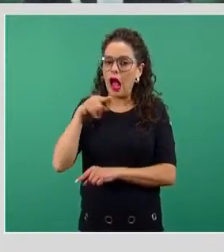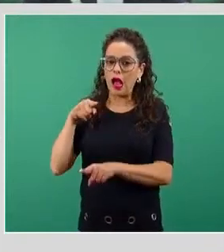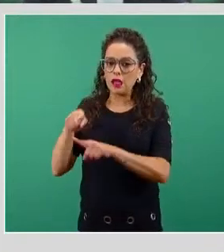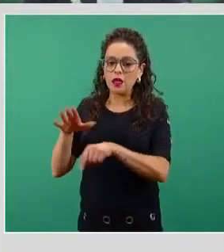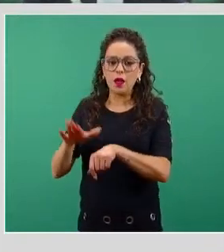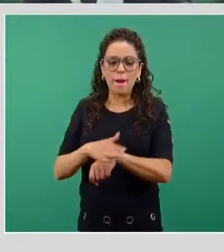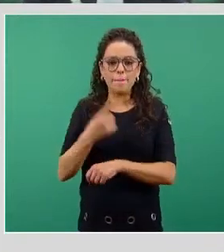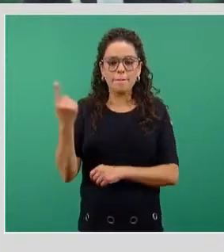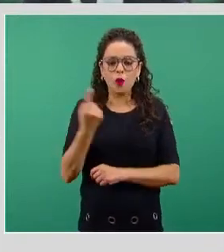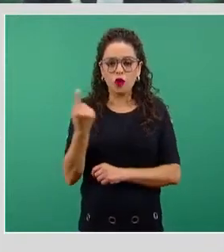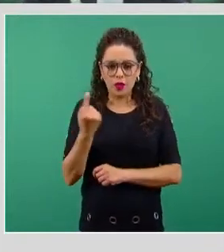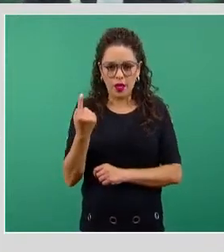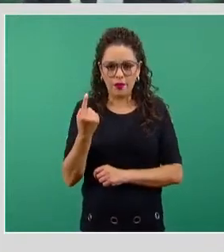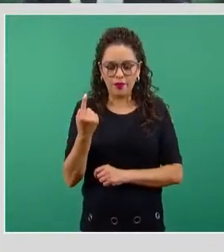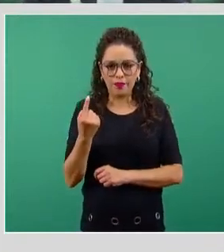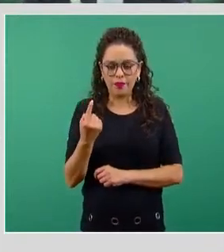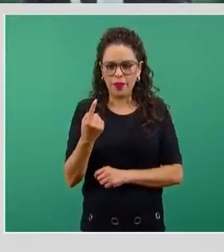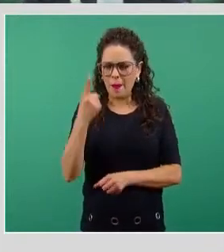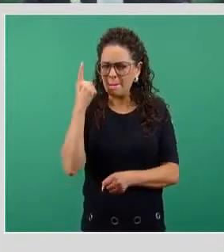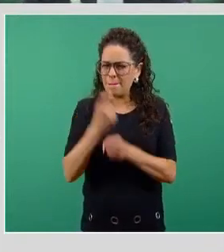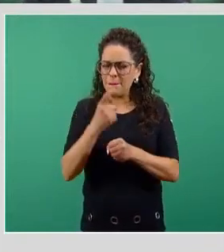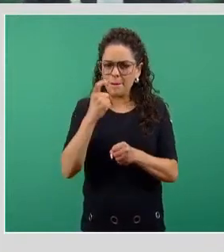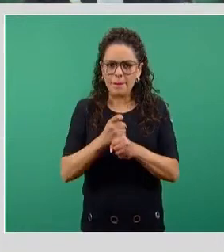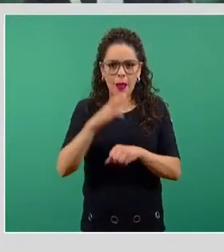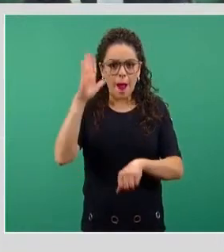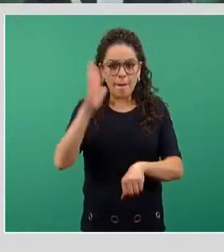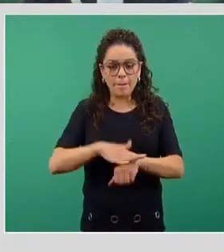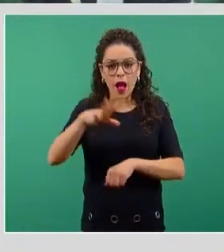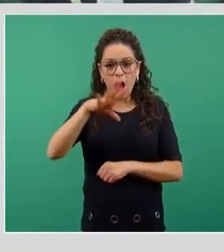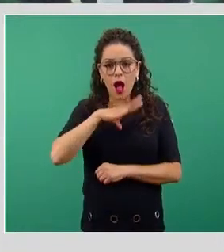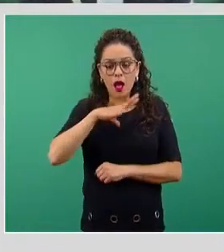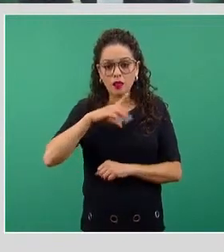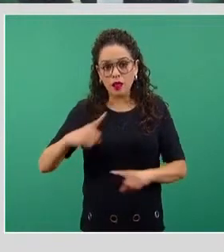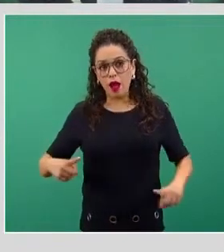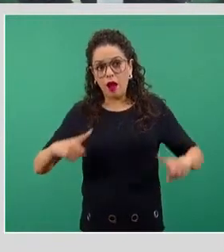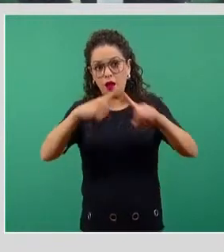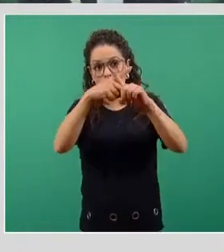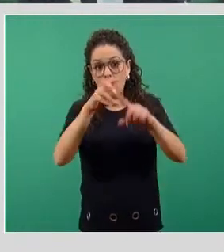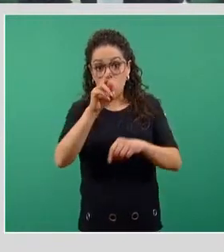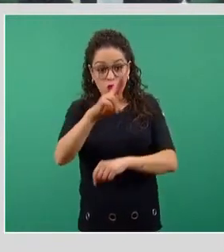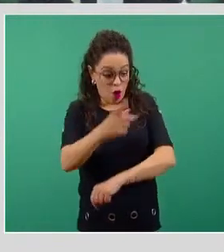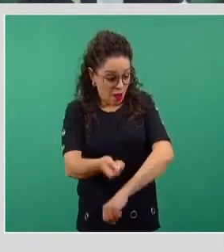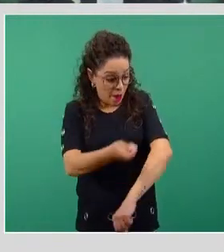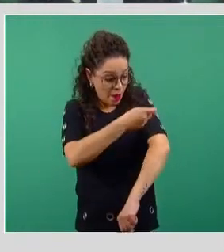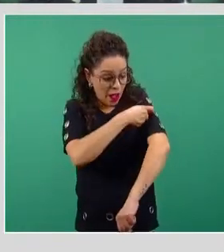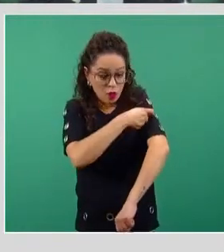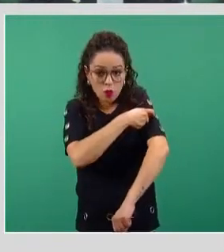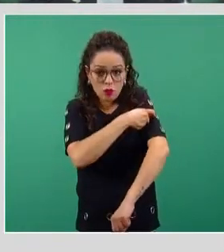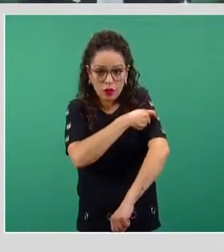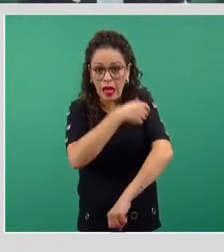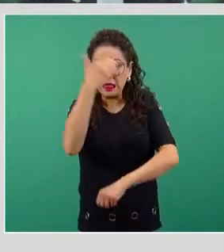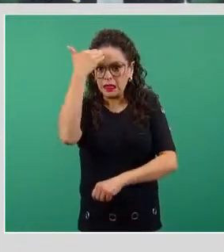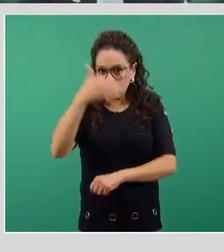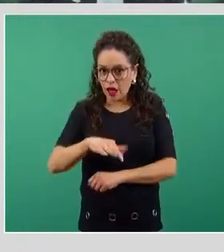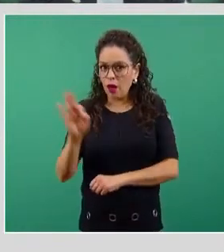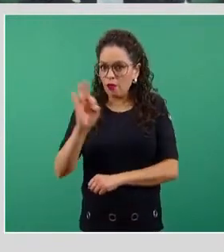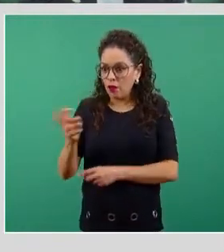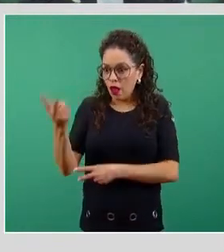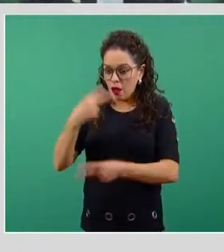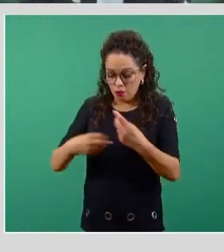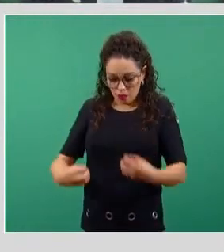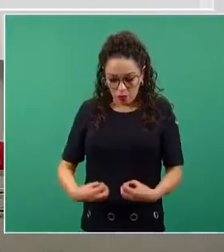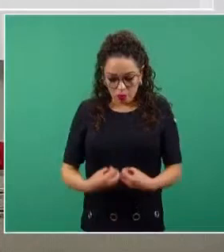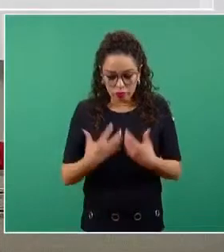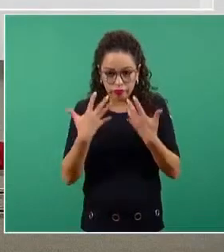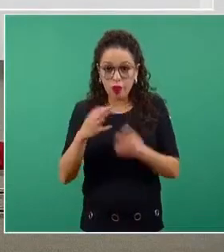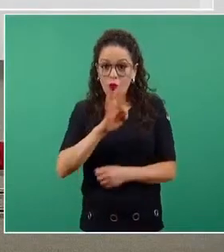una de las principales reacciones asociadas a la vacunación que pudieran esperarse, que pudieran poner en riesgo la